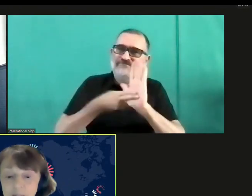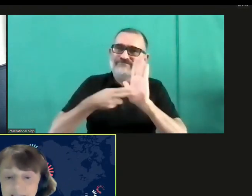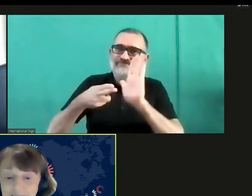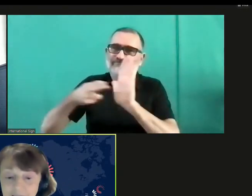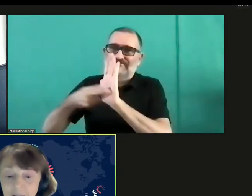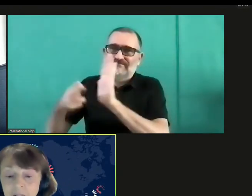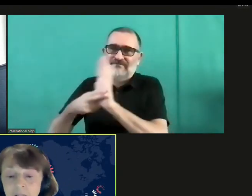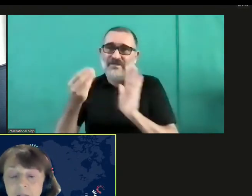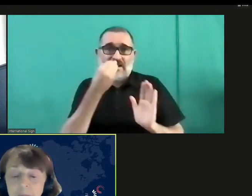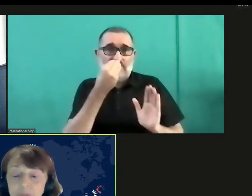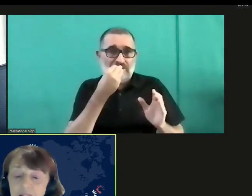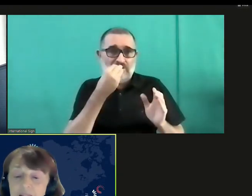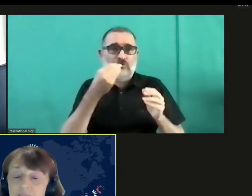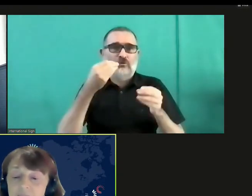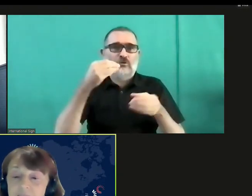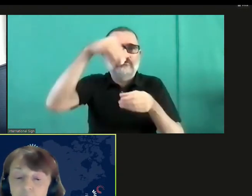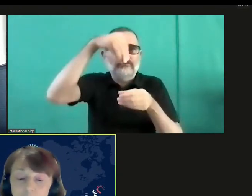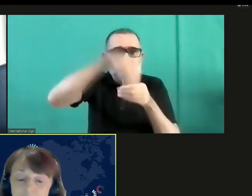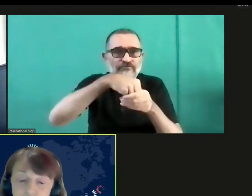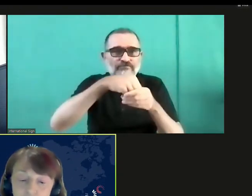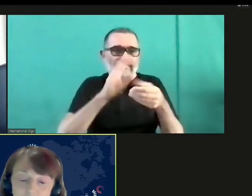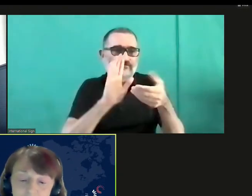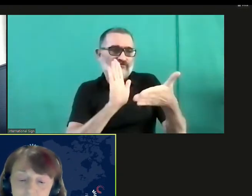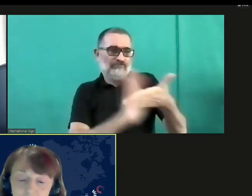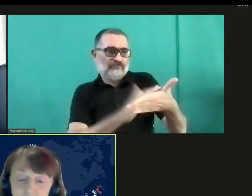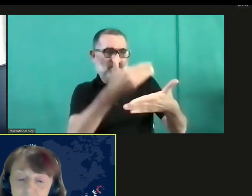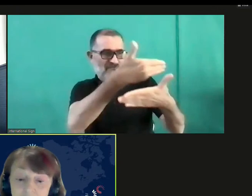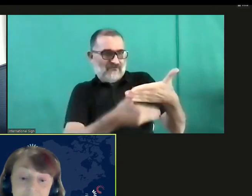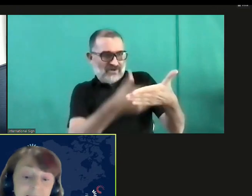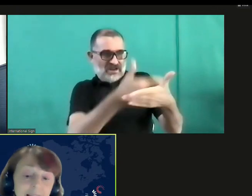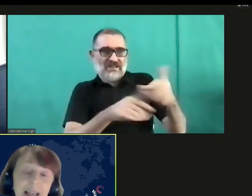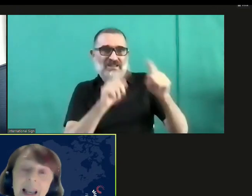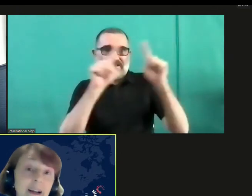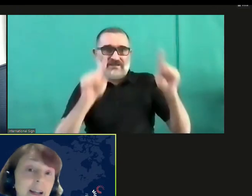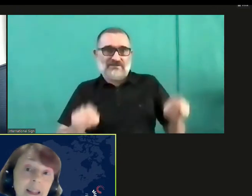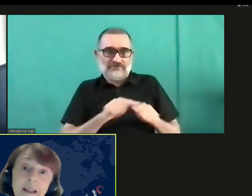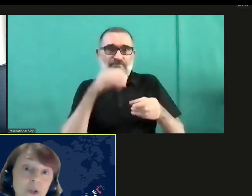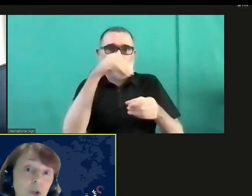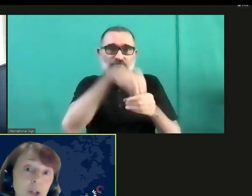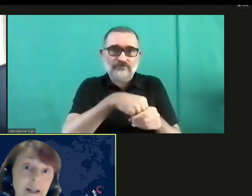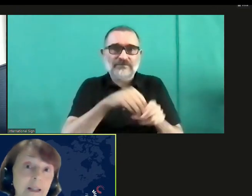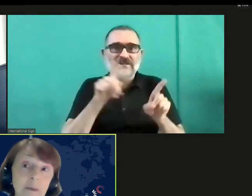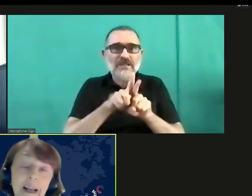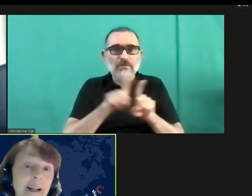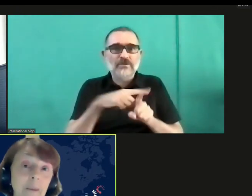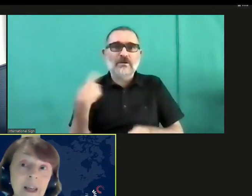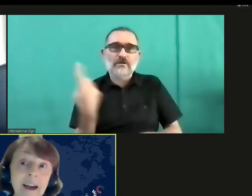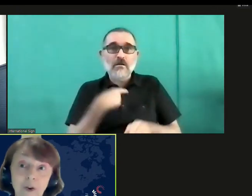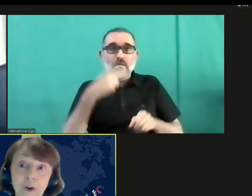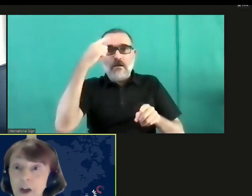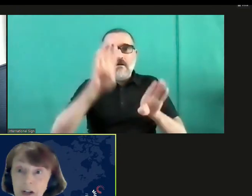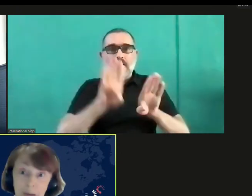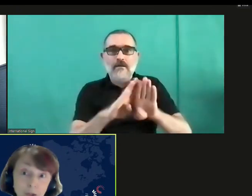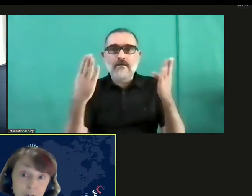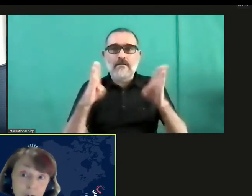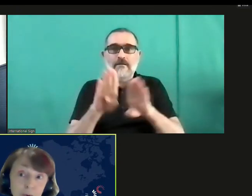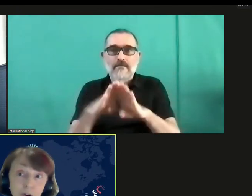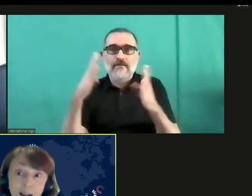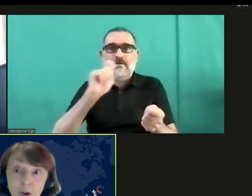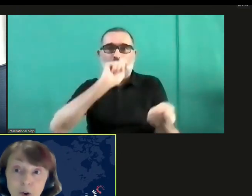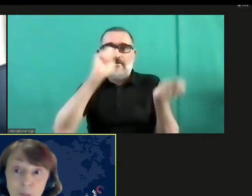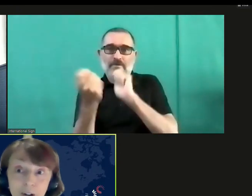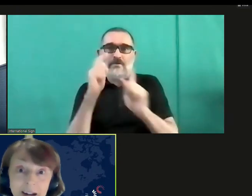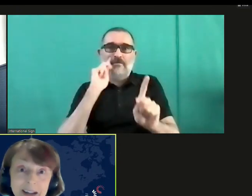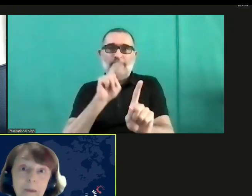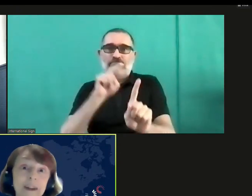podemos movilizar y quiero mencionar brevemente que las redes de sociedad civil han cambiado tenemos ahora